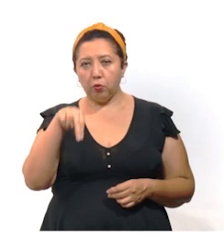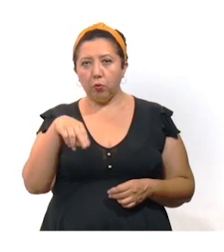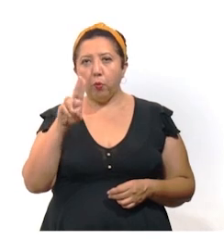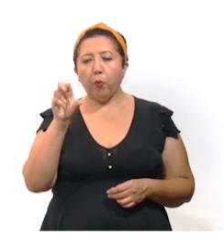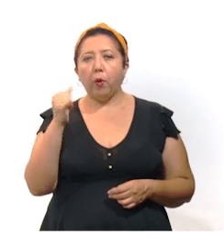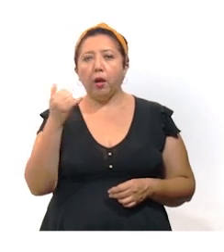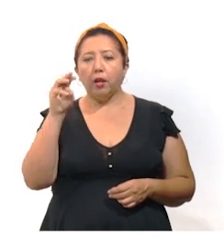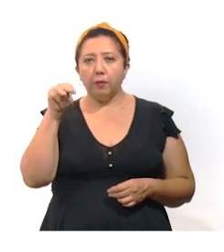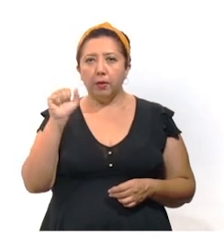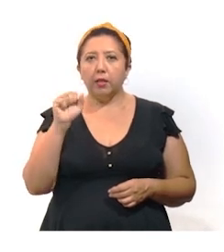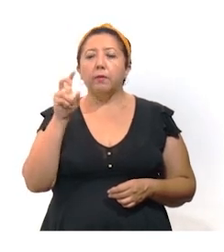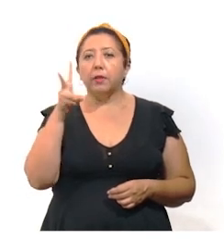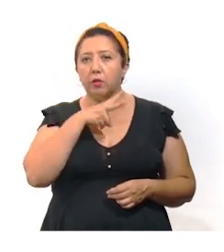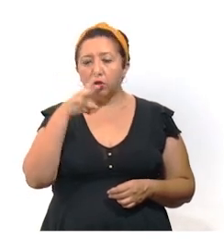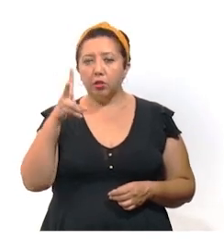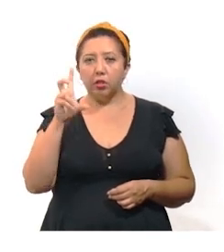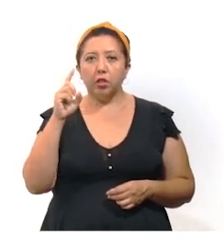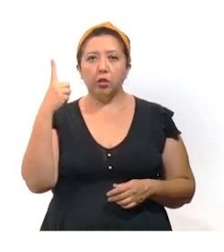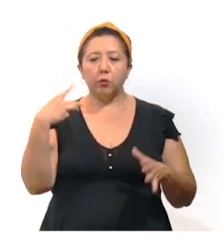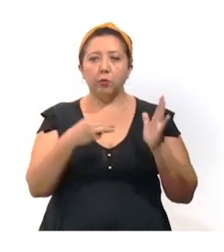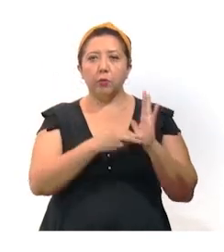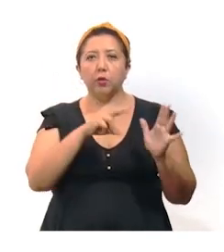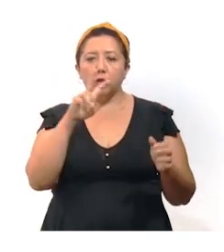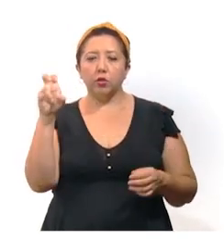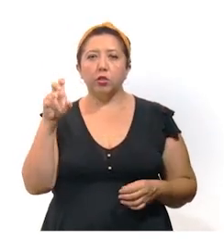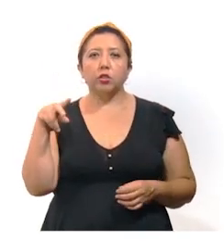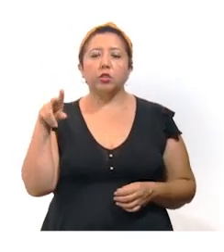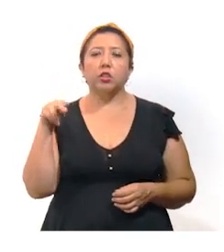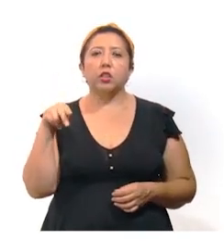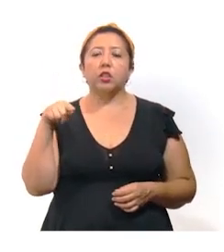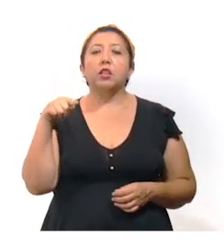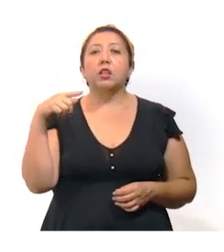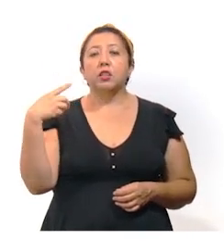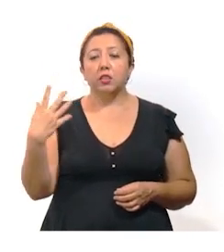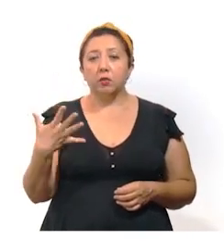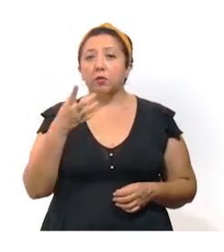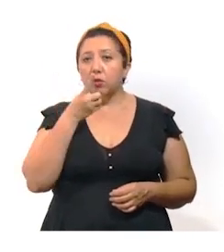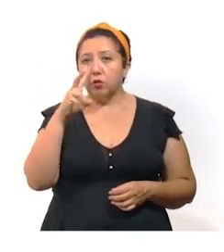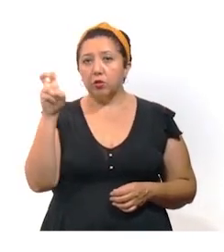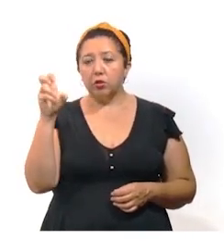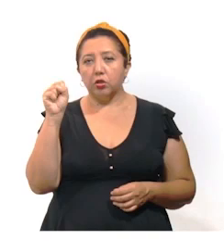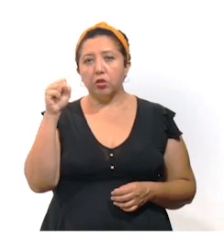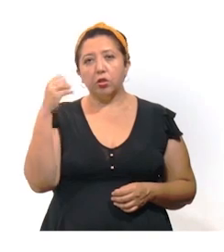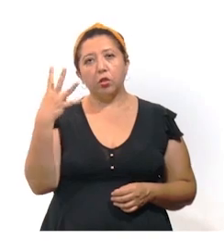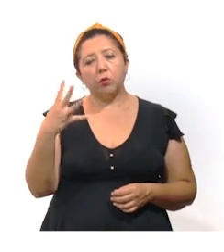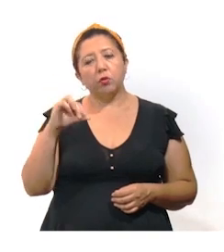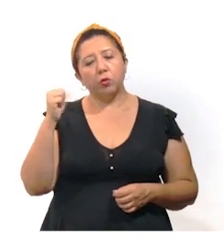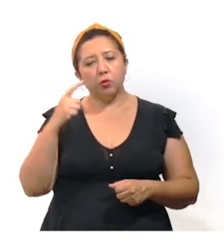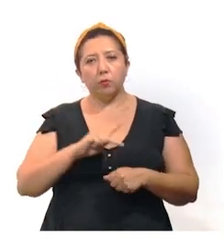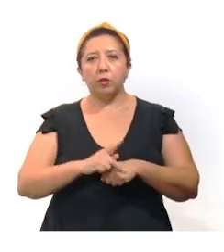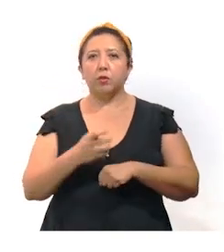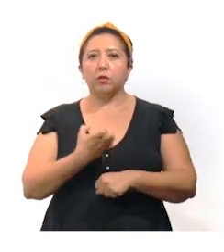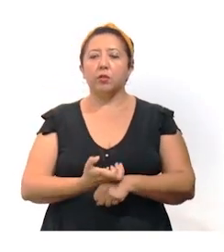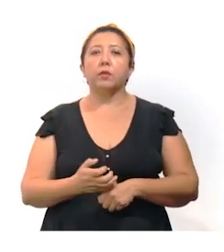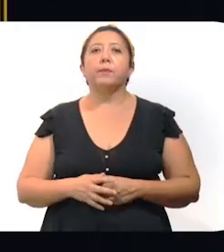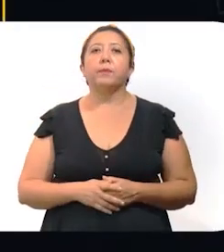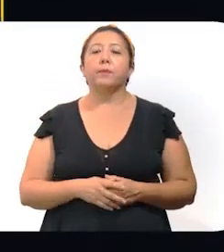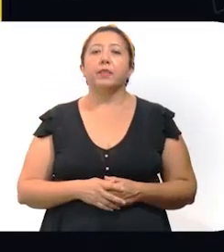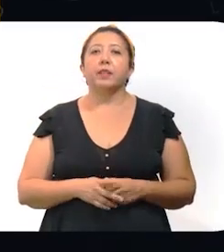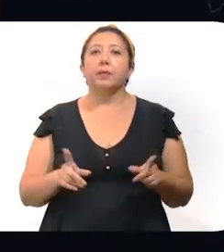y Valladolid. De los 31.275 casos positivos, 264 son de otro país u otro